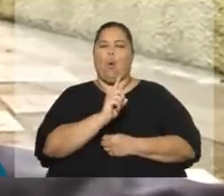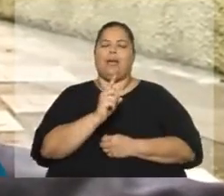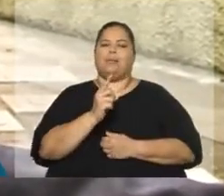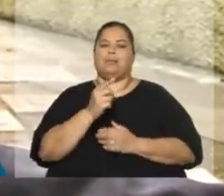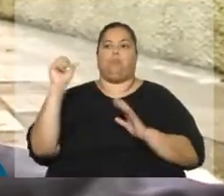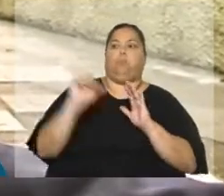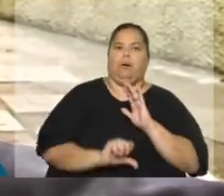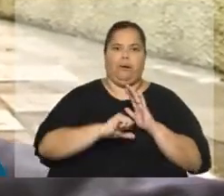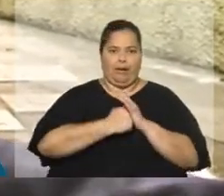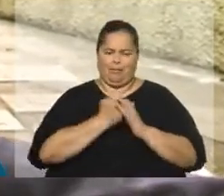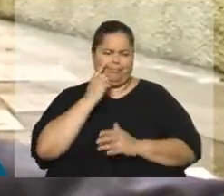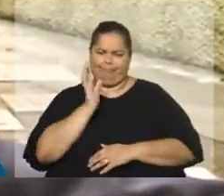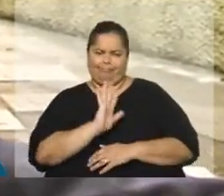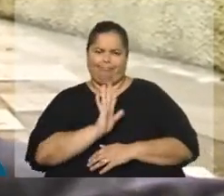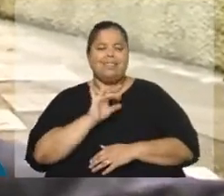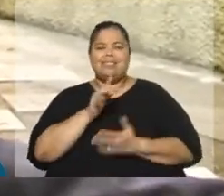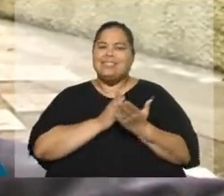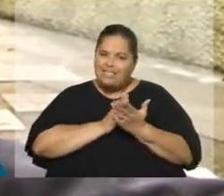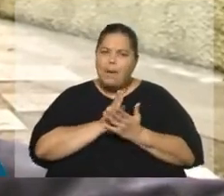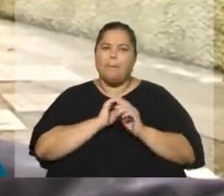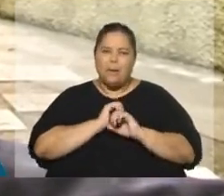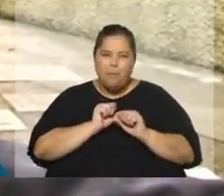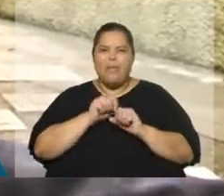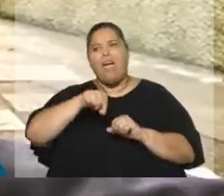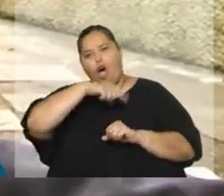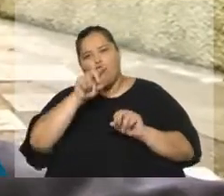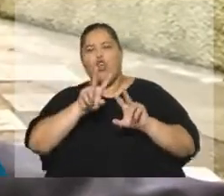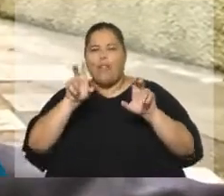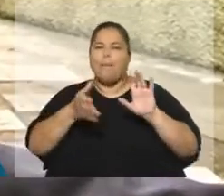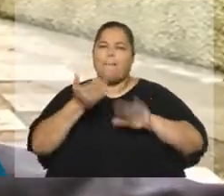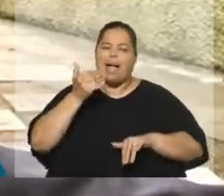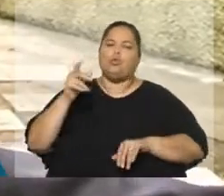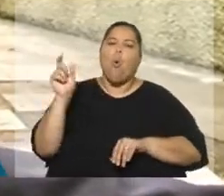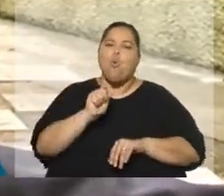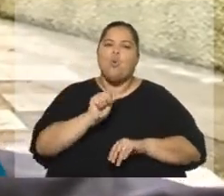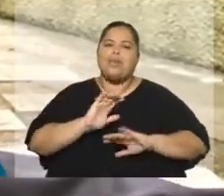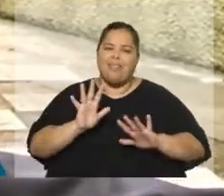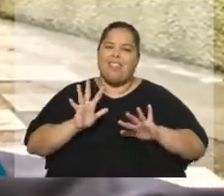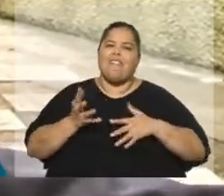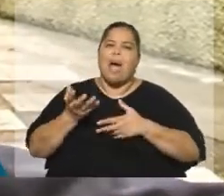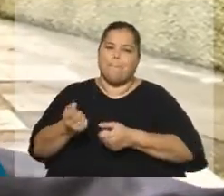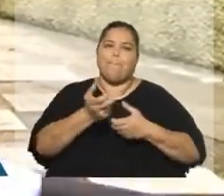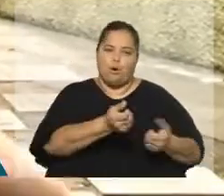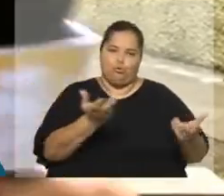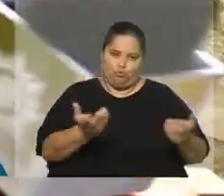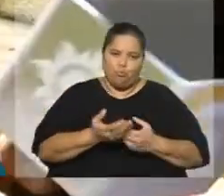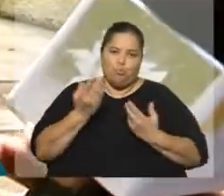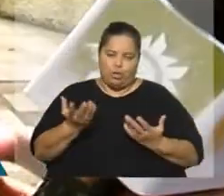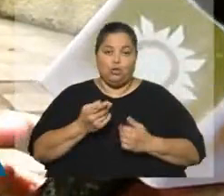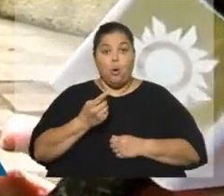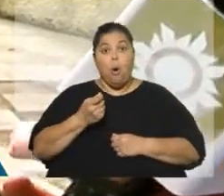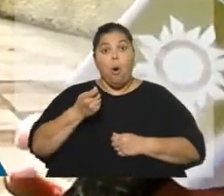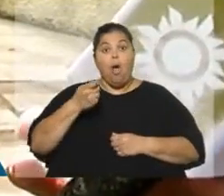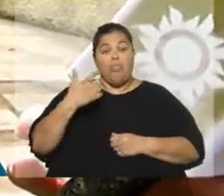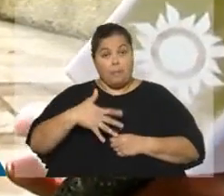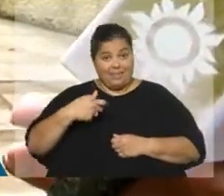sensibles, y pensamos que siempre hay temas que son más urgentes que otros que son importantes, ¿verdad? ¿Es muy grande el